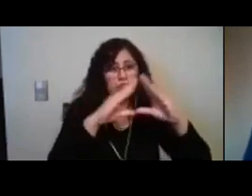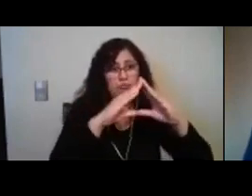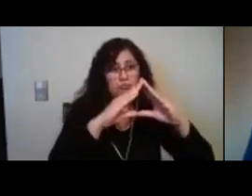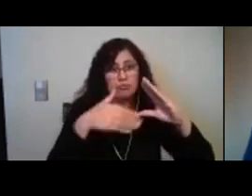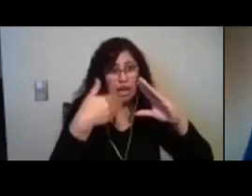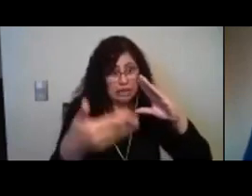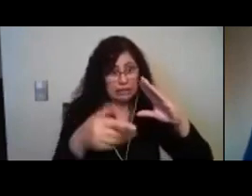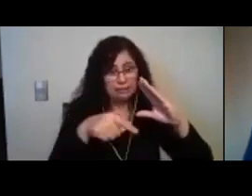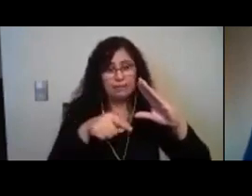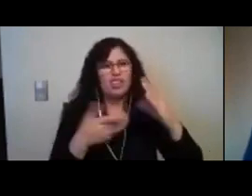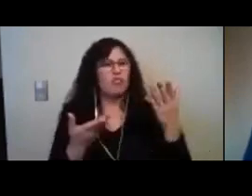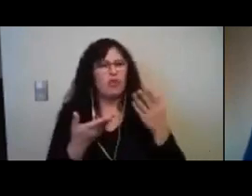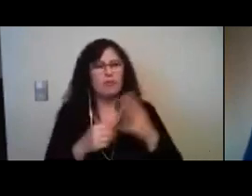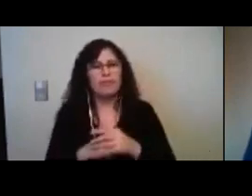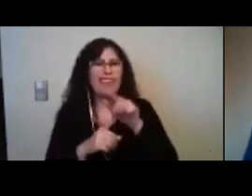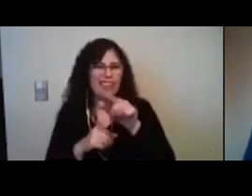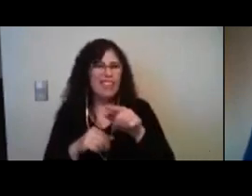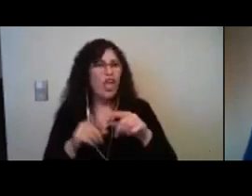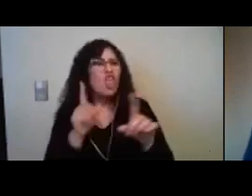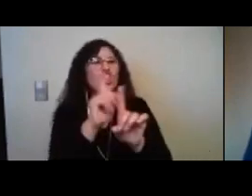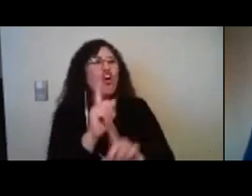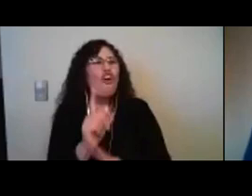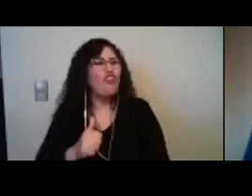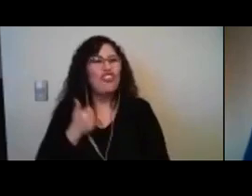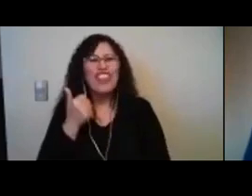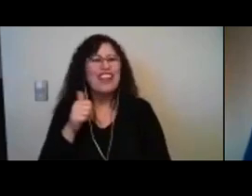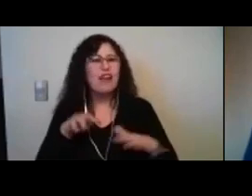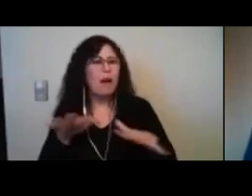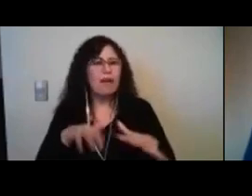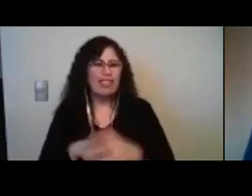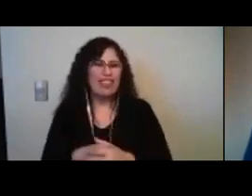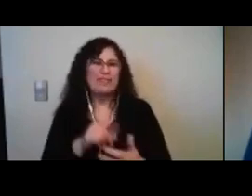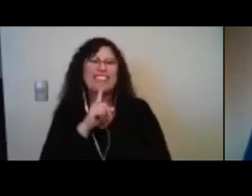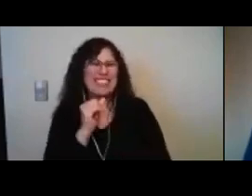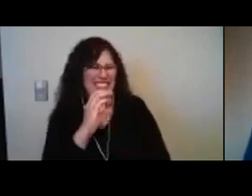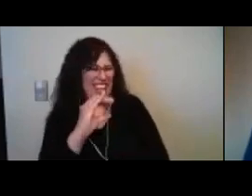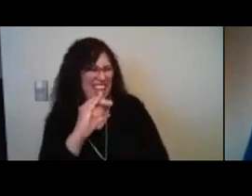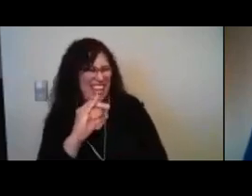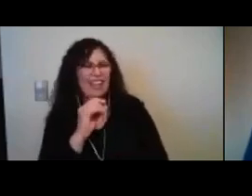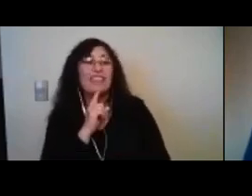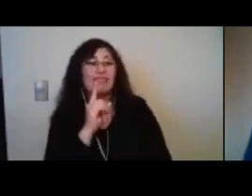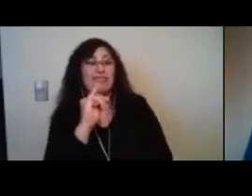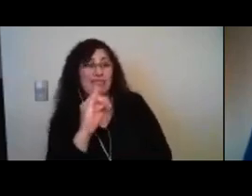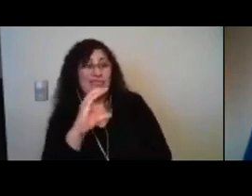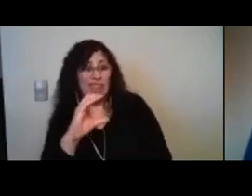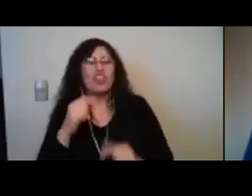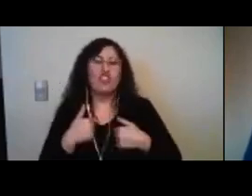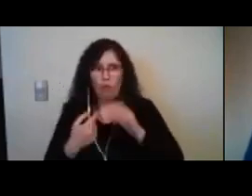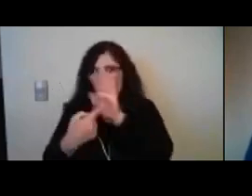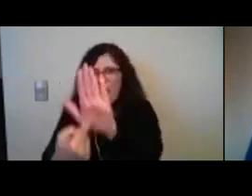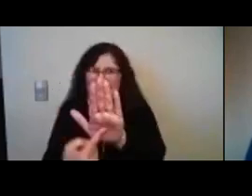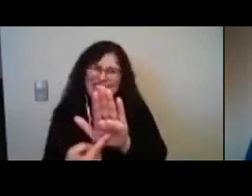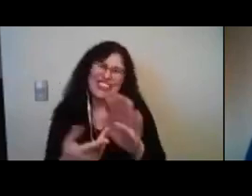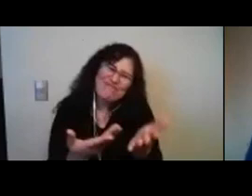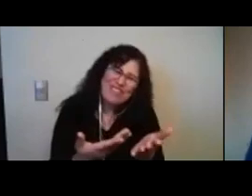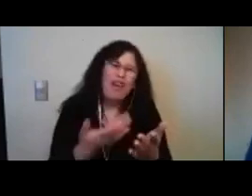más predominante los movimientos involuntarios que pudiera tener. Y lo grafico así, lo muestro porque muchas veces así son,